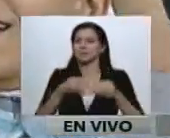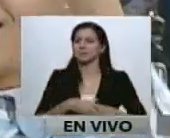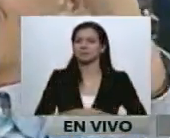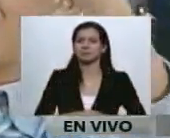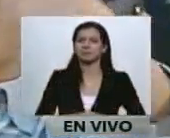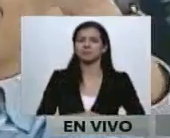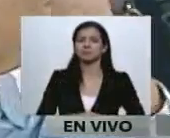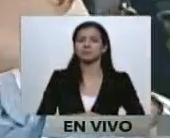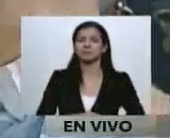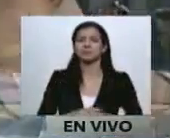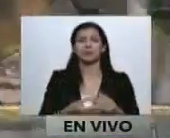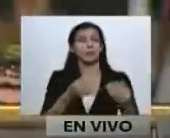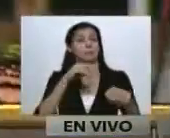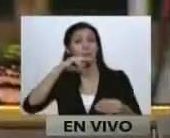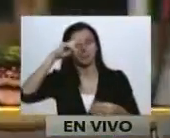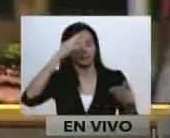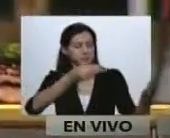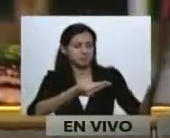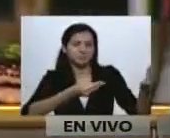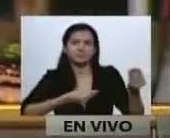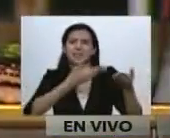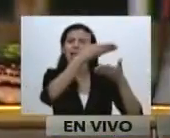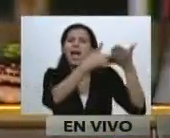Y me entregó una carta